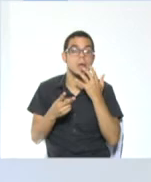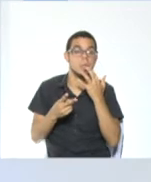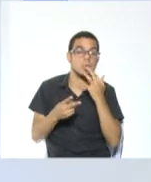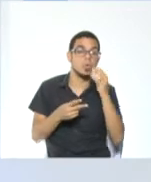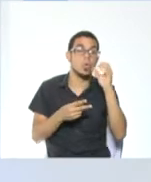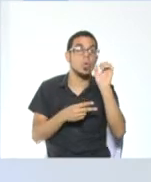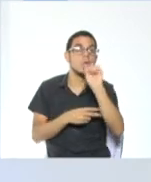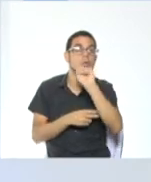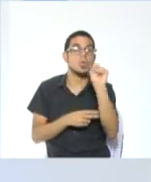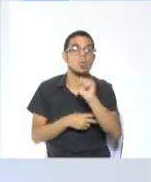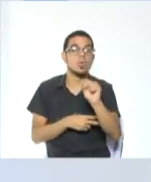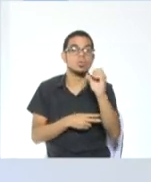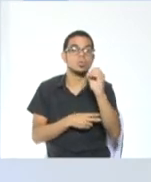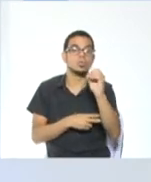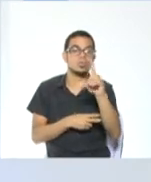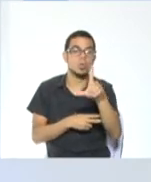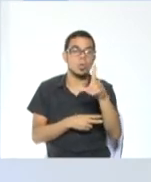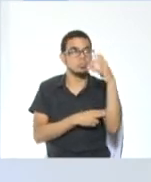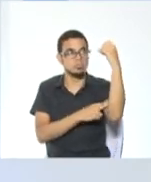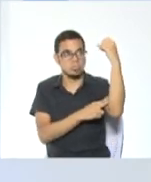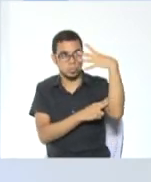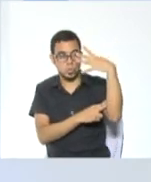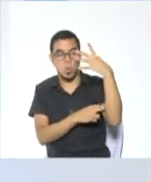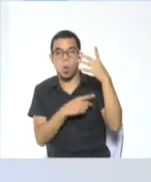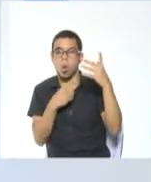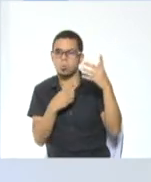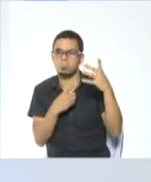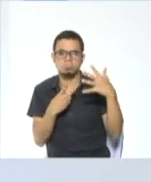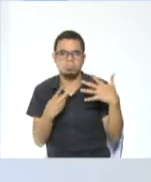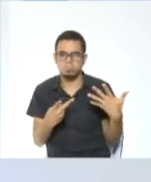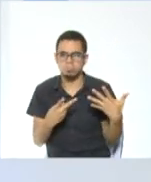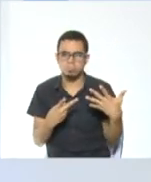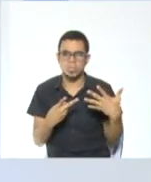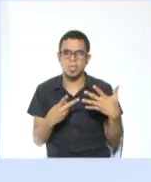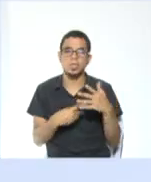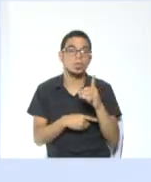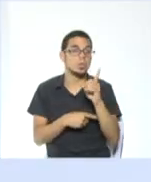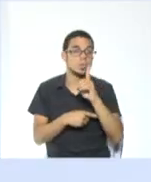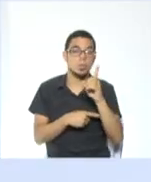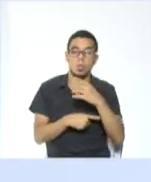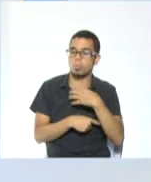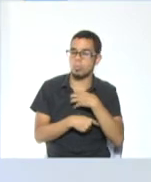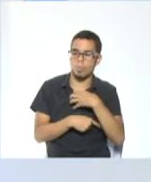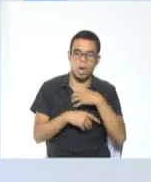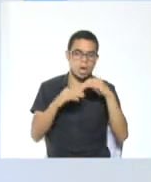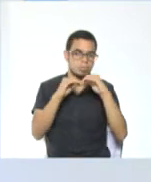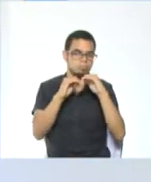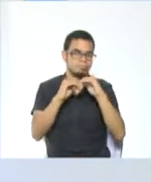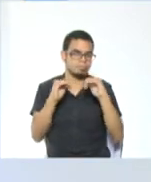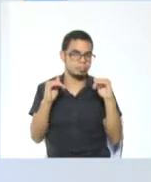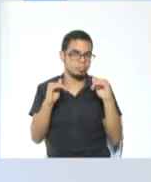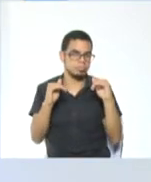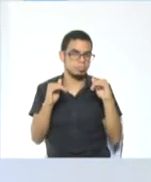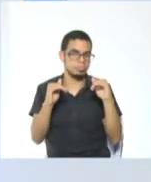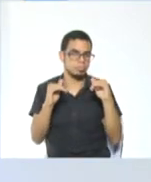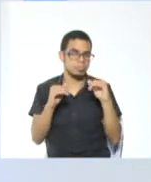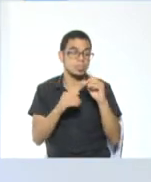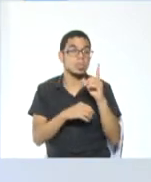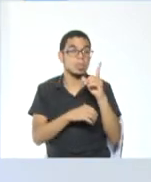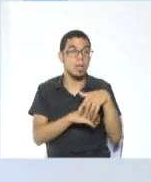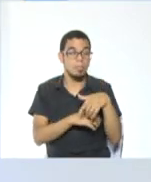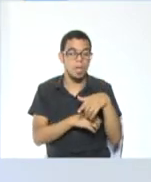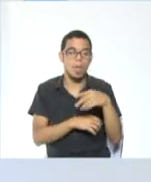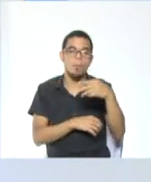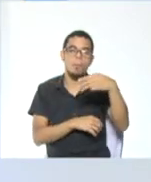sol. Son ejemplos de la lectura, cómo podemos integrar una actividad con la otra. La palabra